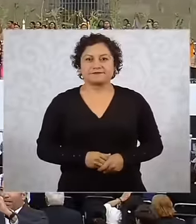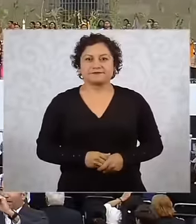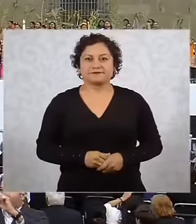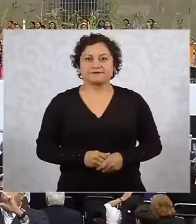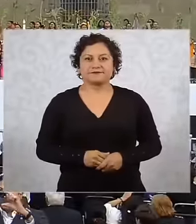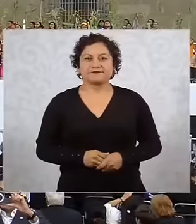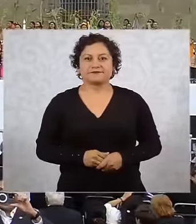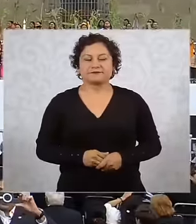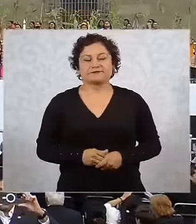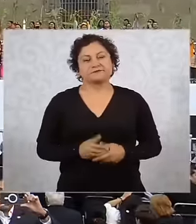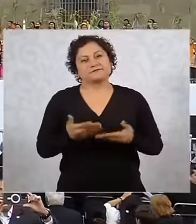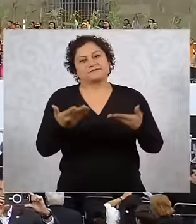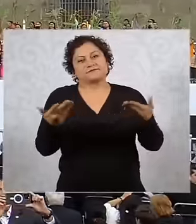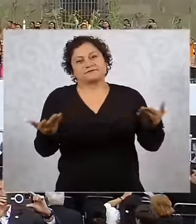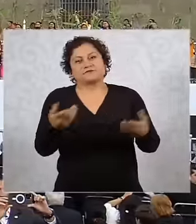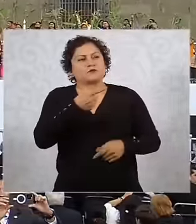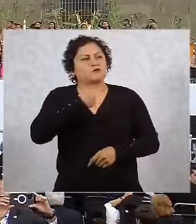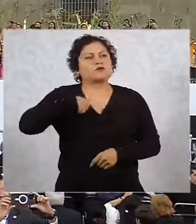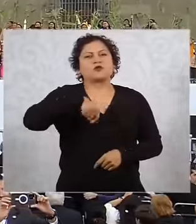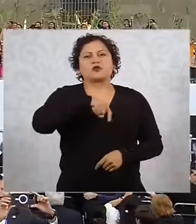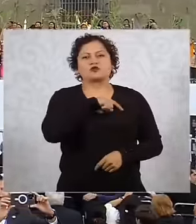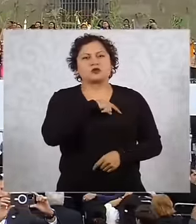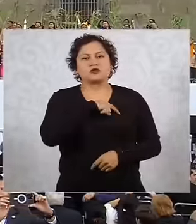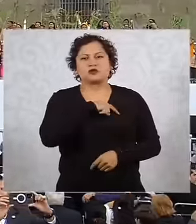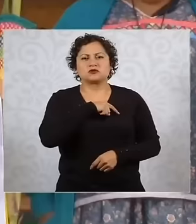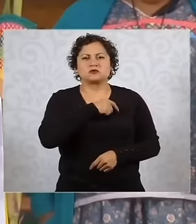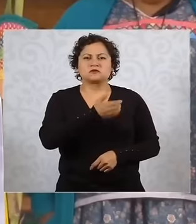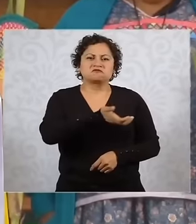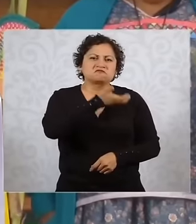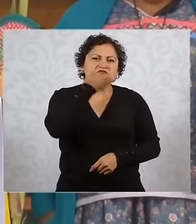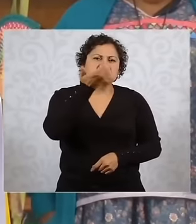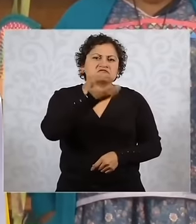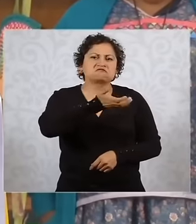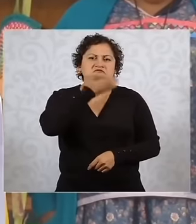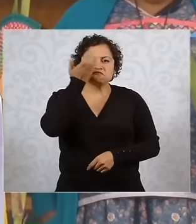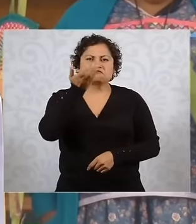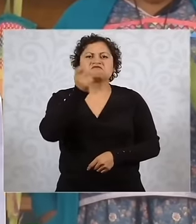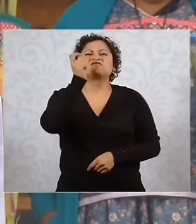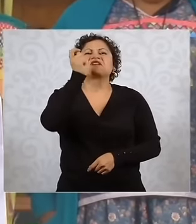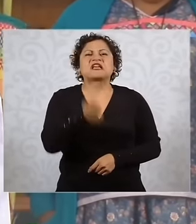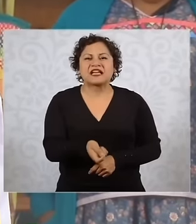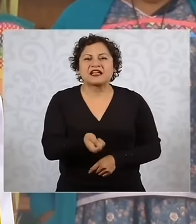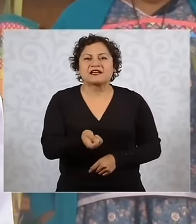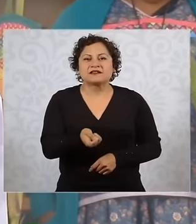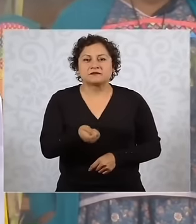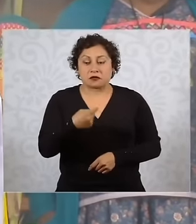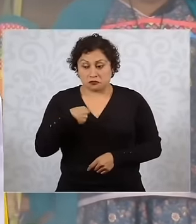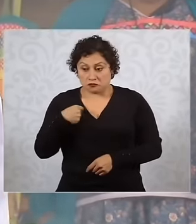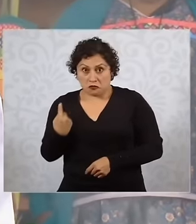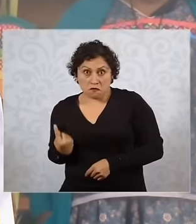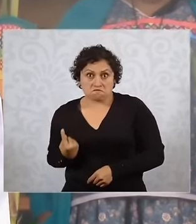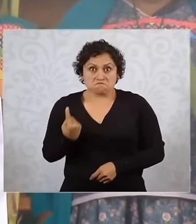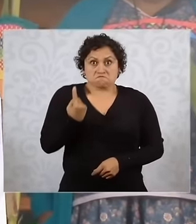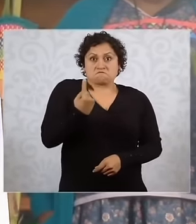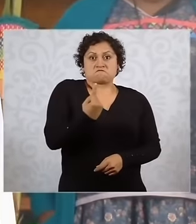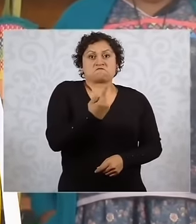Y como siempre decimos, no llego sola. Llegamos